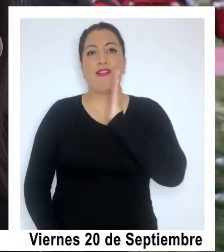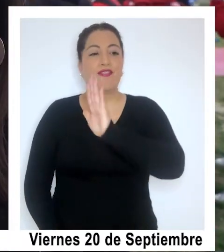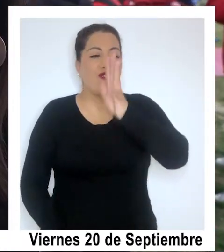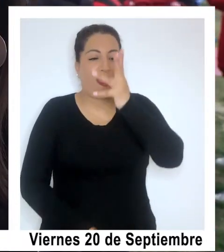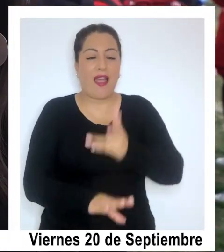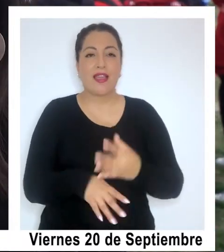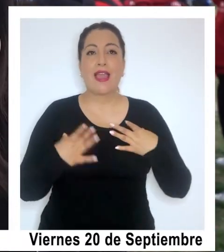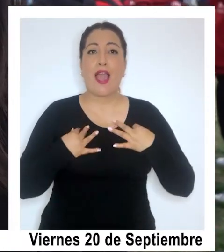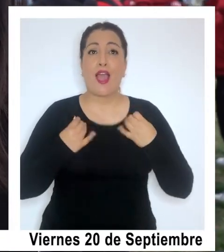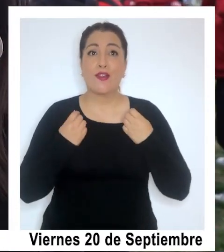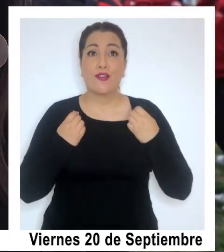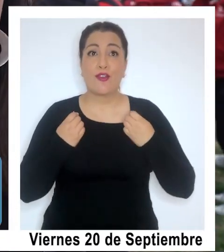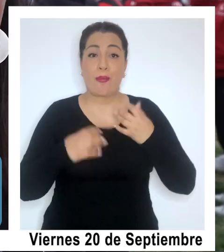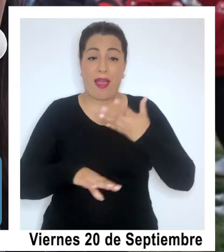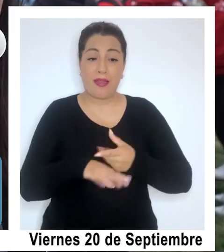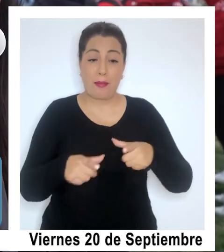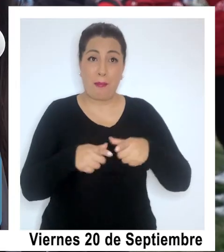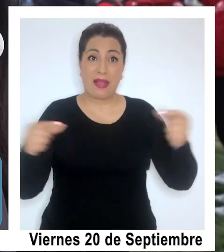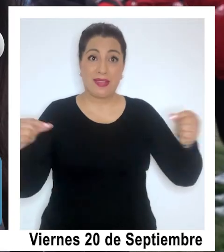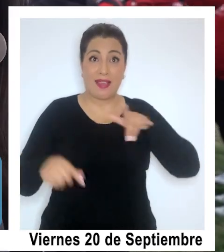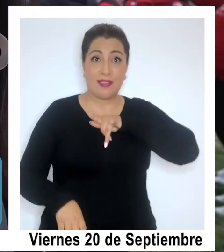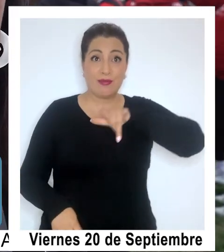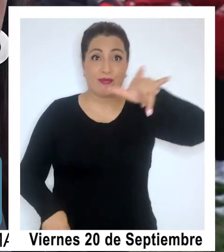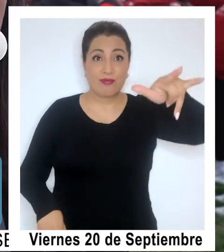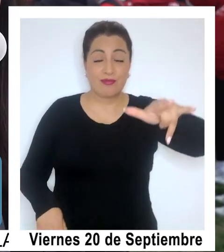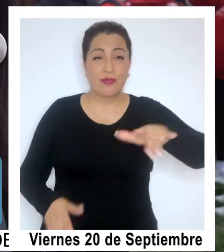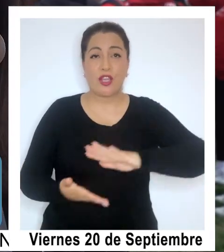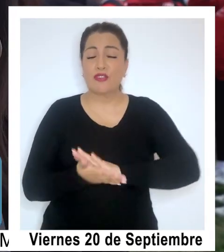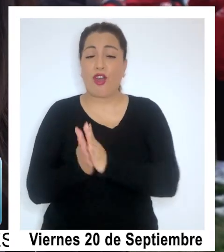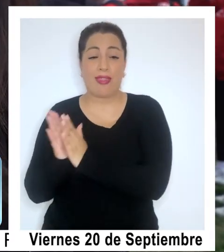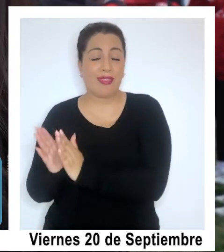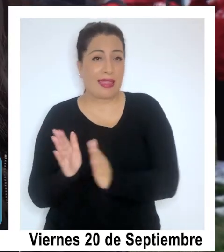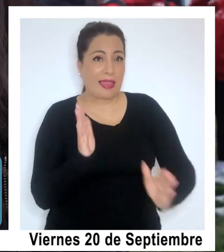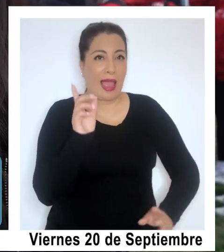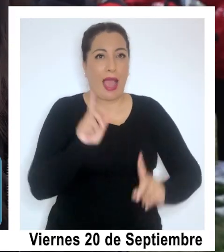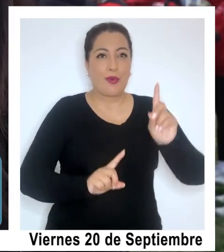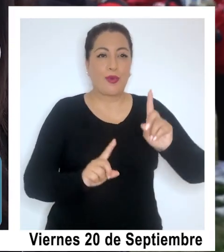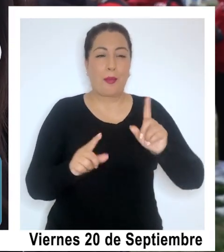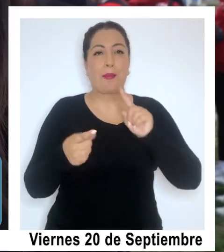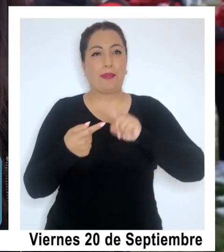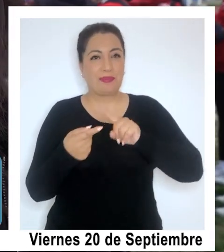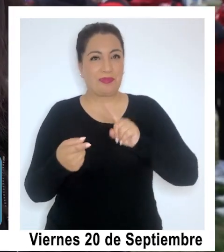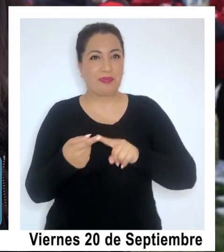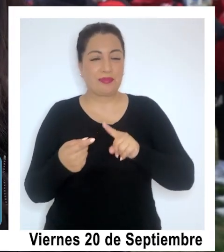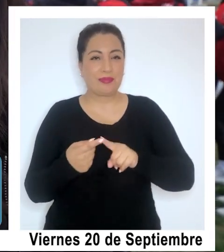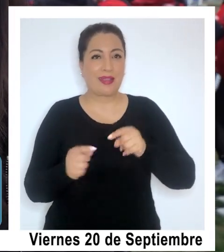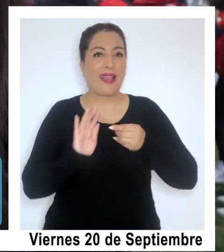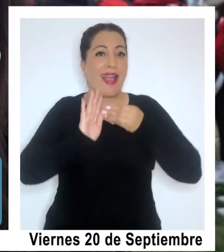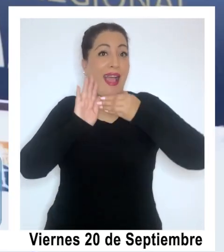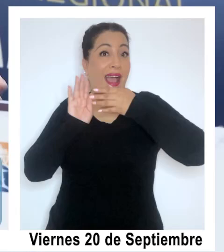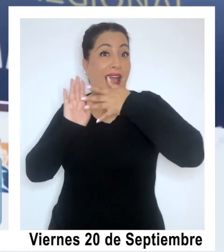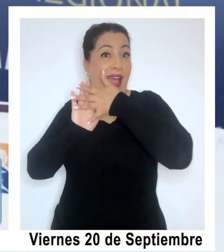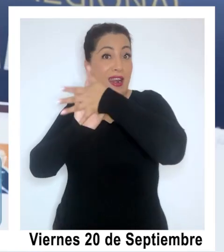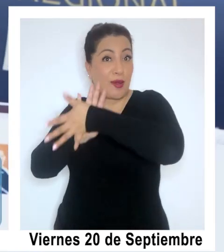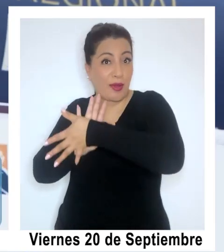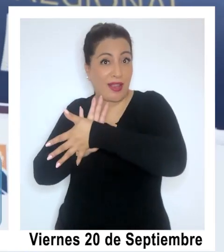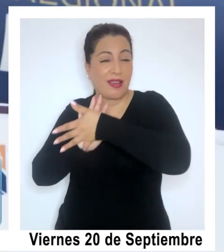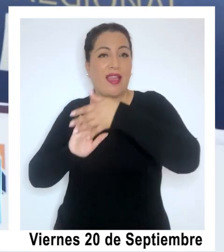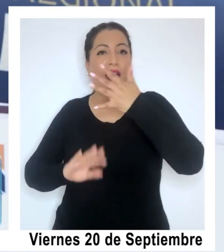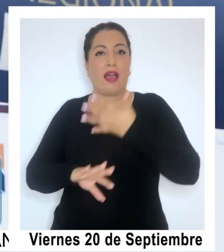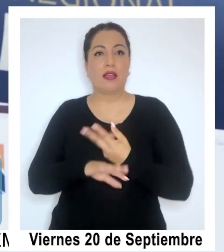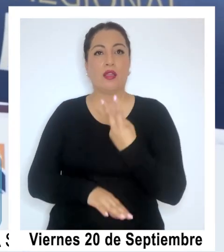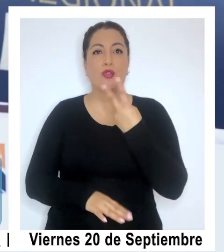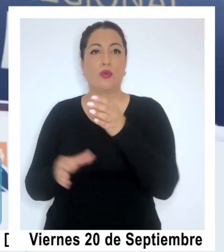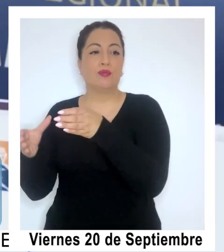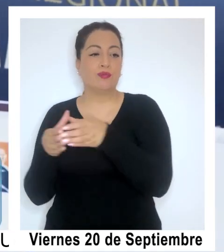tienen la indumentaria, tenemos los pasajes, toda la logística para que ellos puedan participar en la región de la Araucanía. Son dos tandas